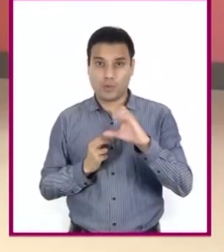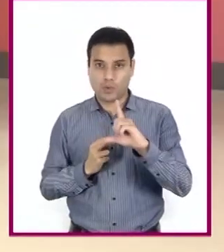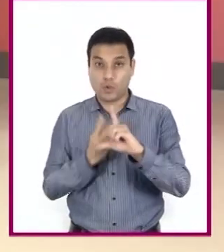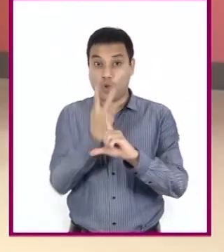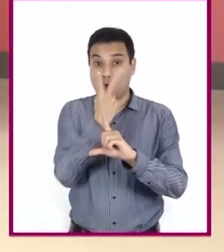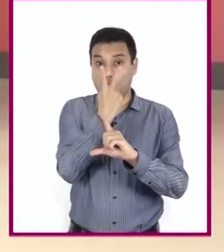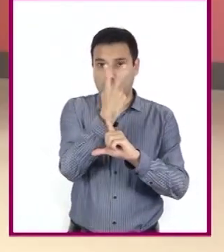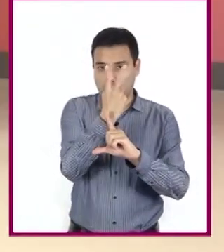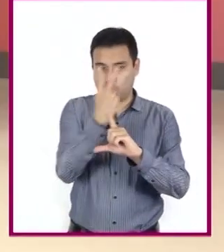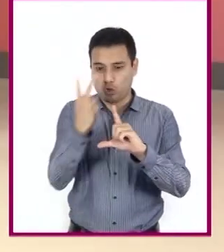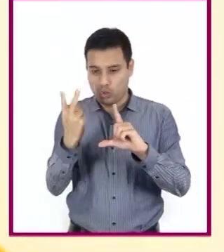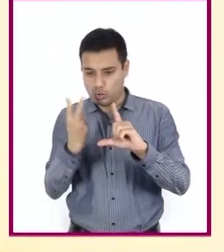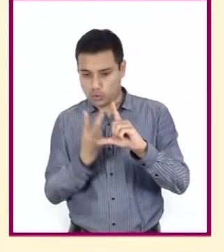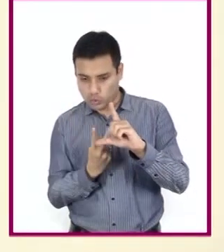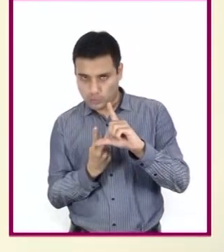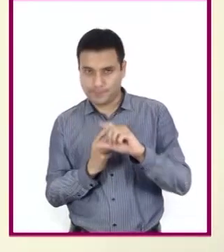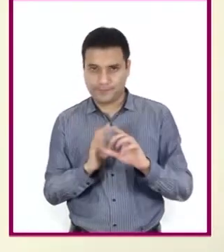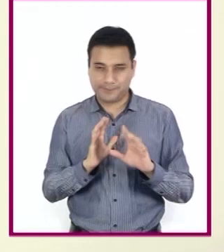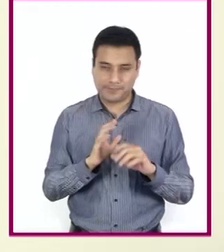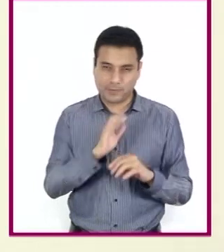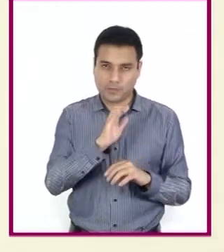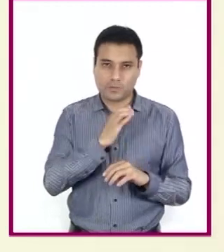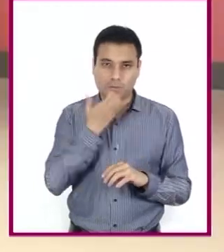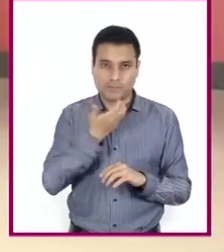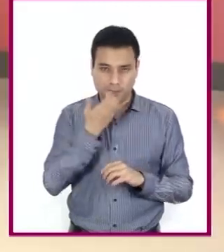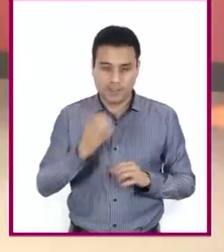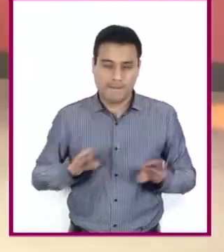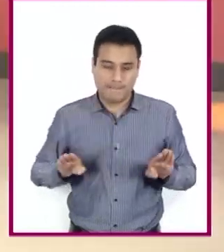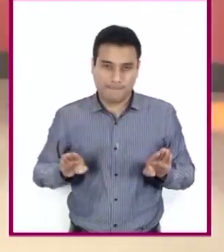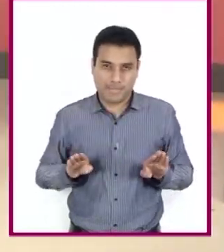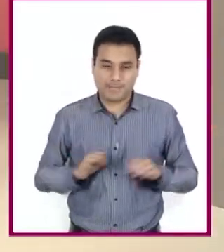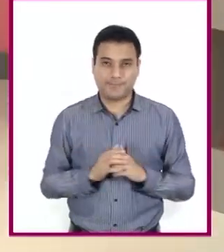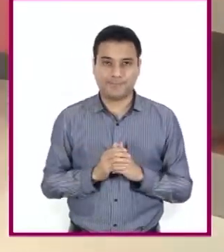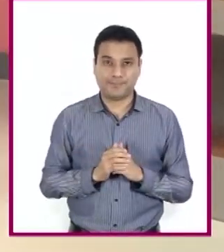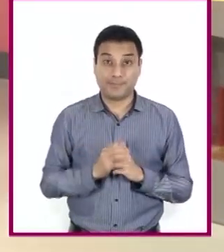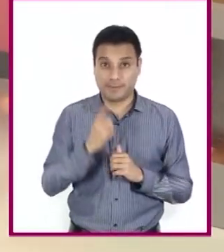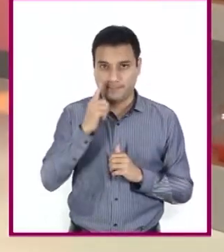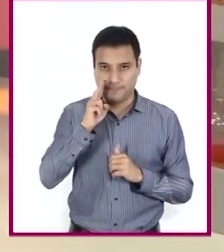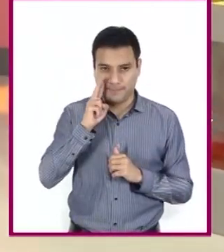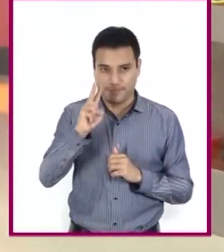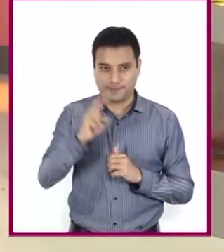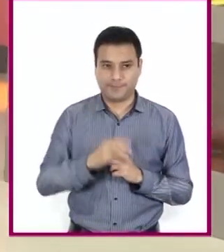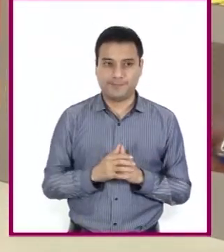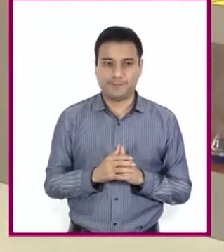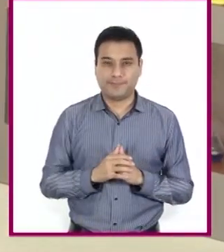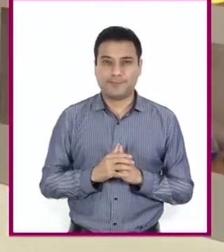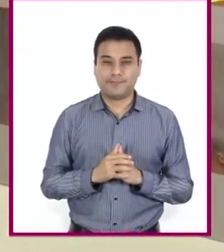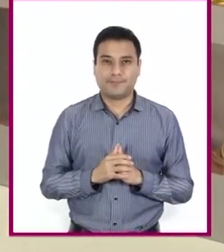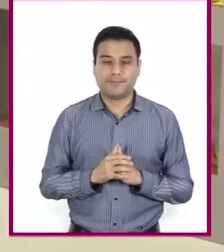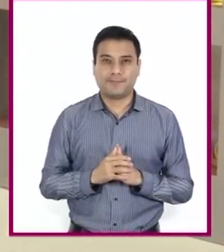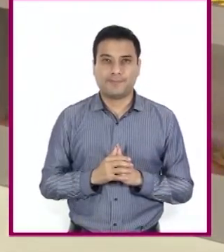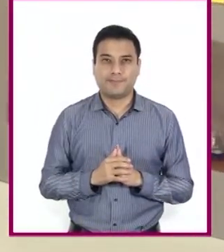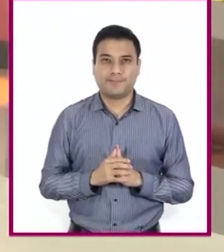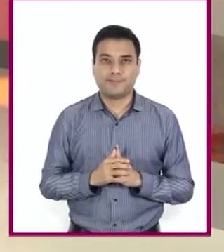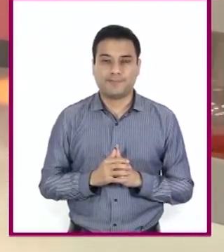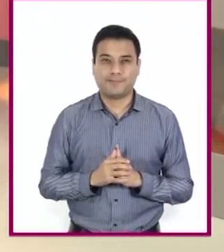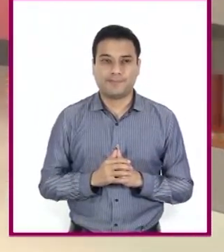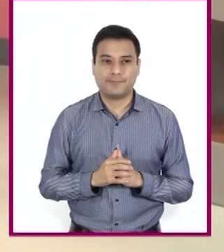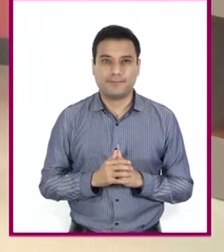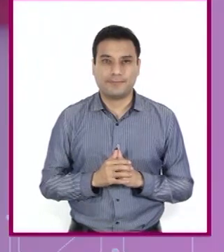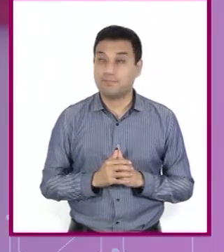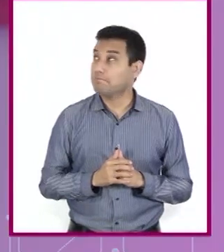del diagrama de Lewis. Completo. Completo. Lo importante aquí, observen, 8 electrones, un compuesto